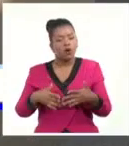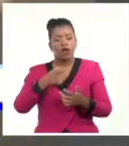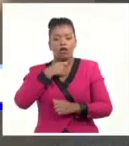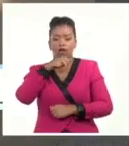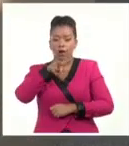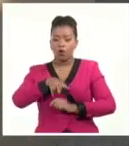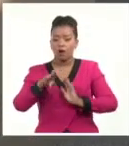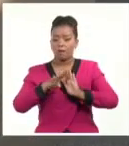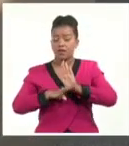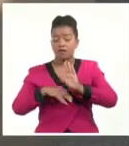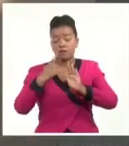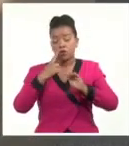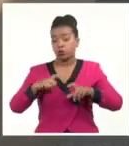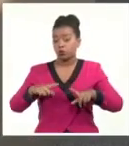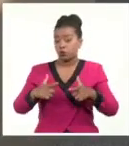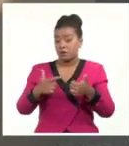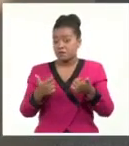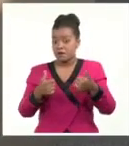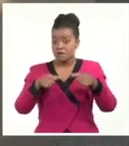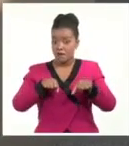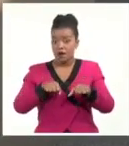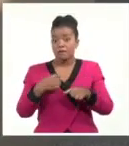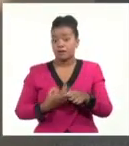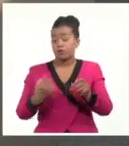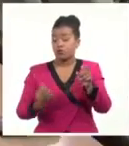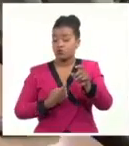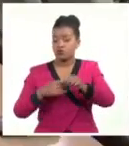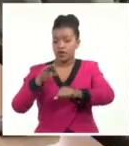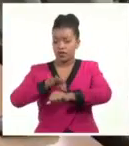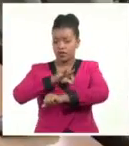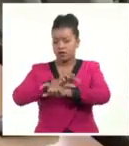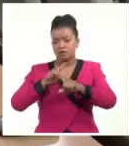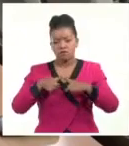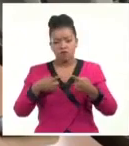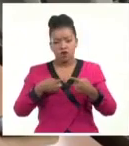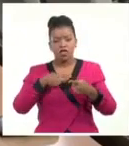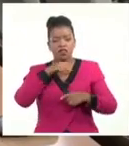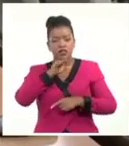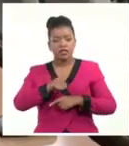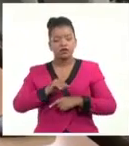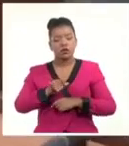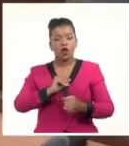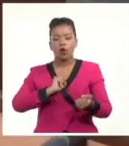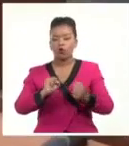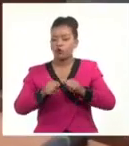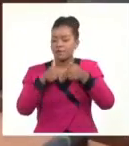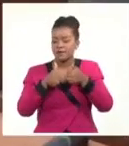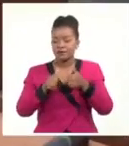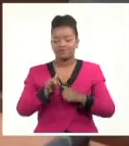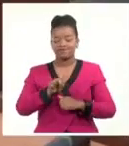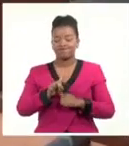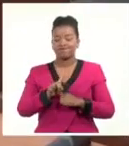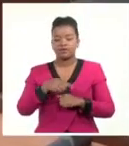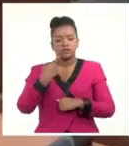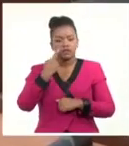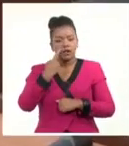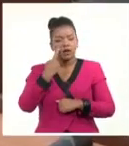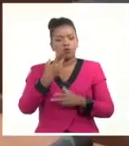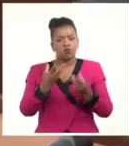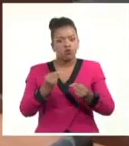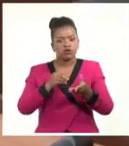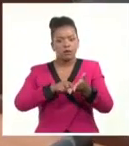medidas aplicadas para enfrentar el dengue, porque aseguró que se avanza poco en la lucha contra el vector y son menos, dijo, los territorios